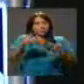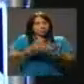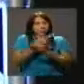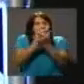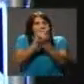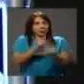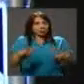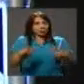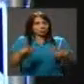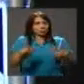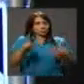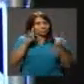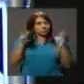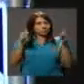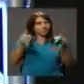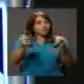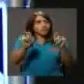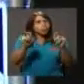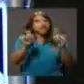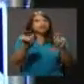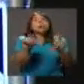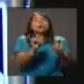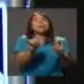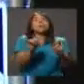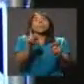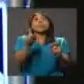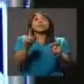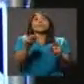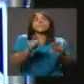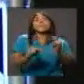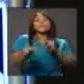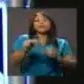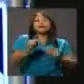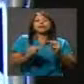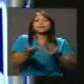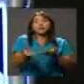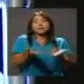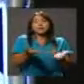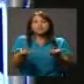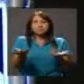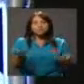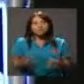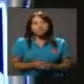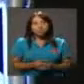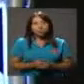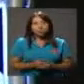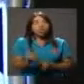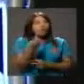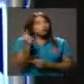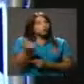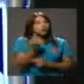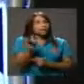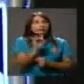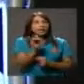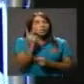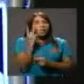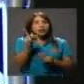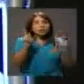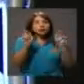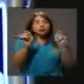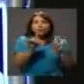considerar la educación como un servicio, es decir, como un negocio. Y no solamente como un negocio